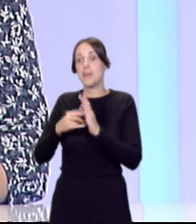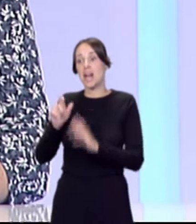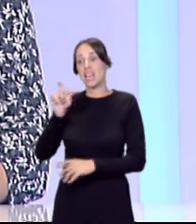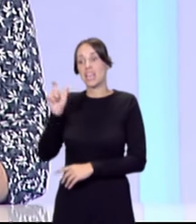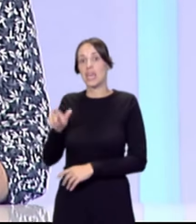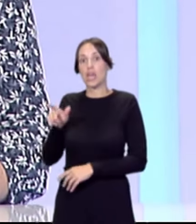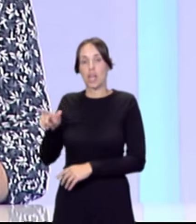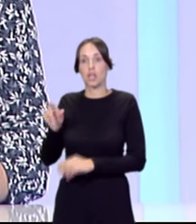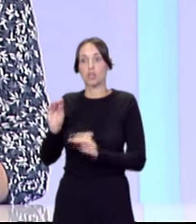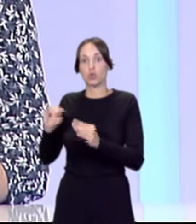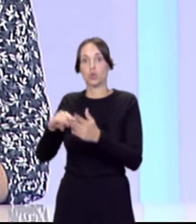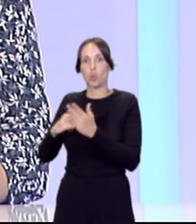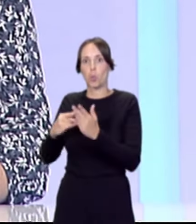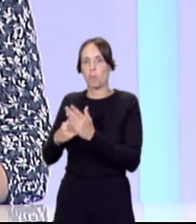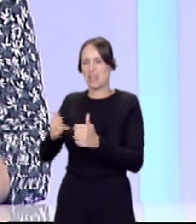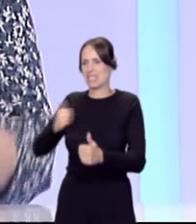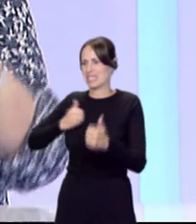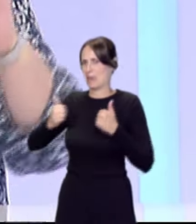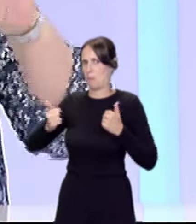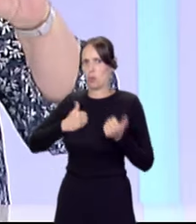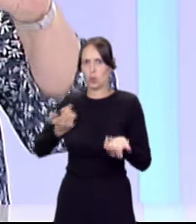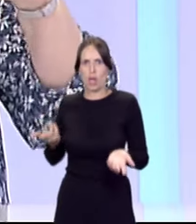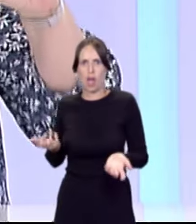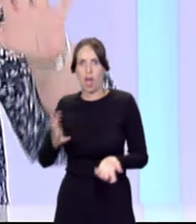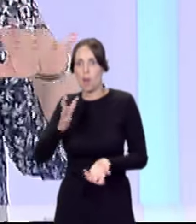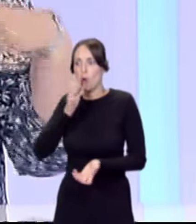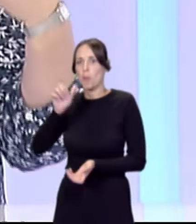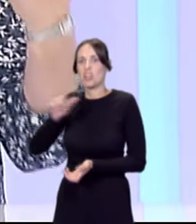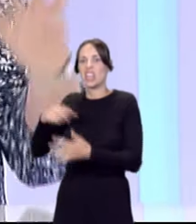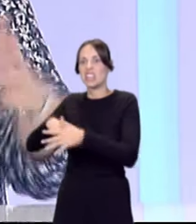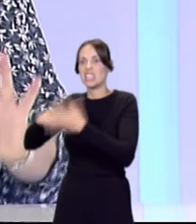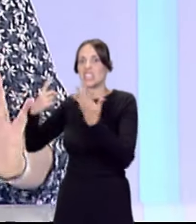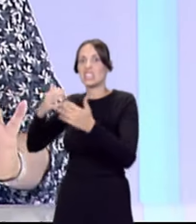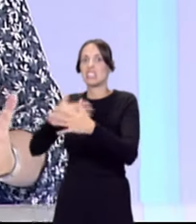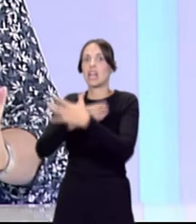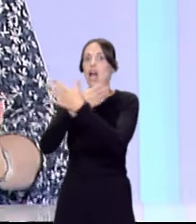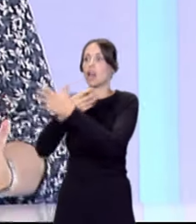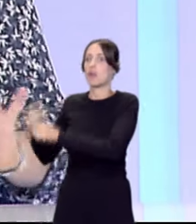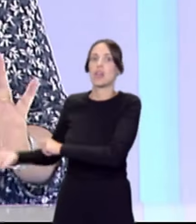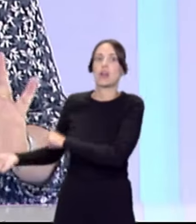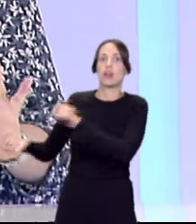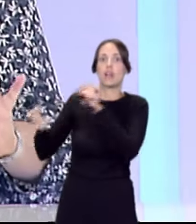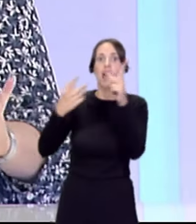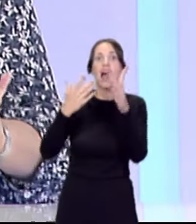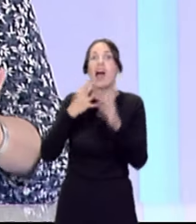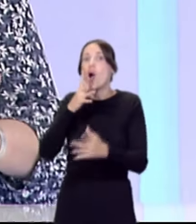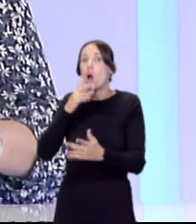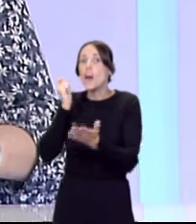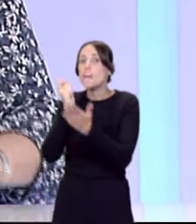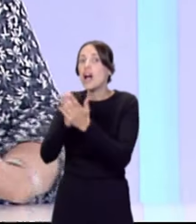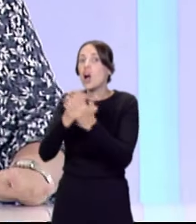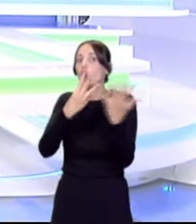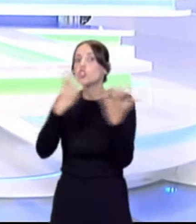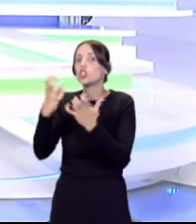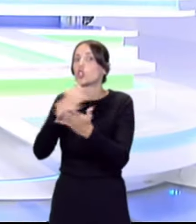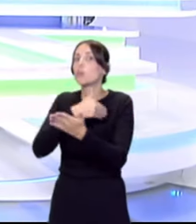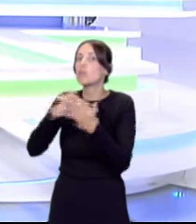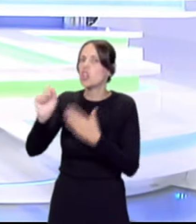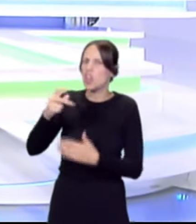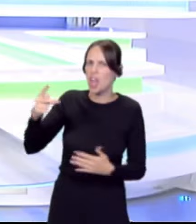¿no? Manda 16 a Albania. El plan este de la señora Meloni va a costar 800 millones de euros, que también hay que hablarlo y